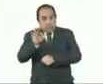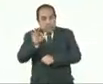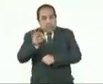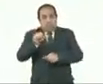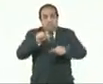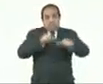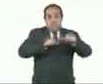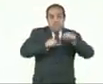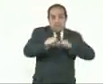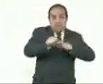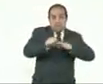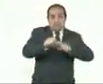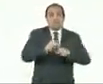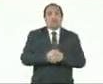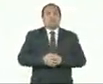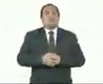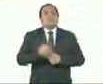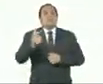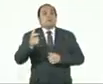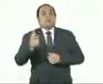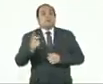a cambiar sus armas. ¿Hecho?